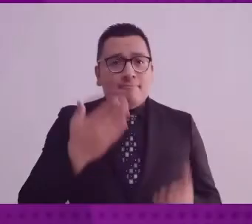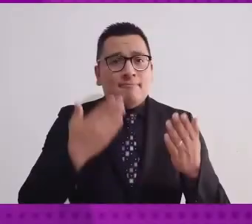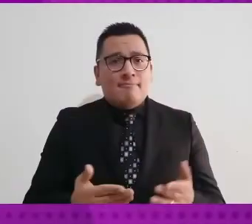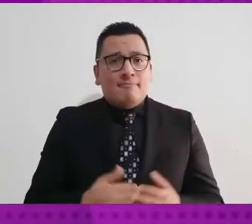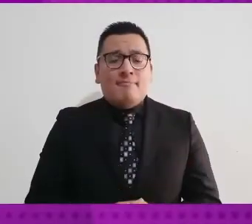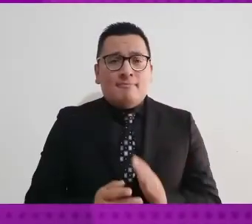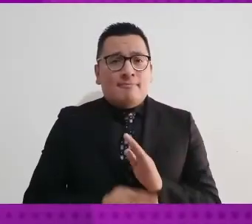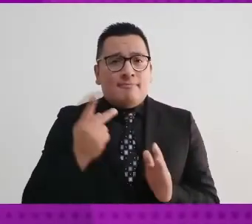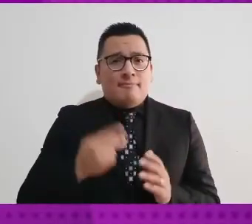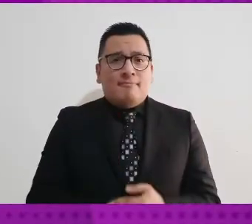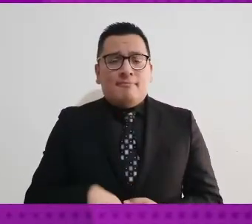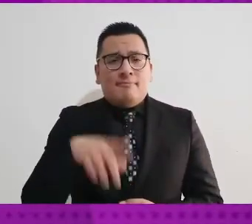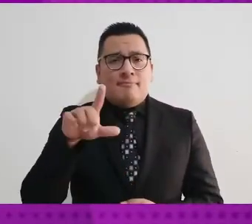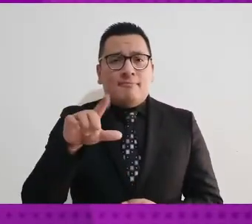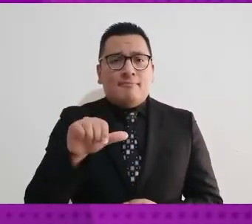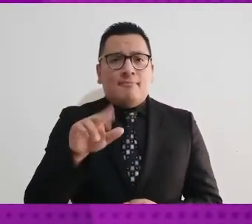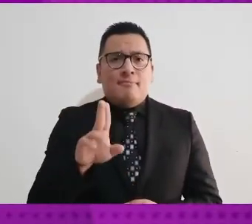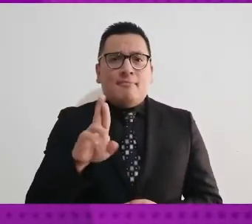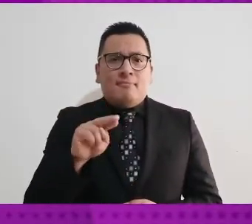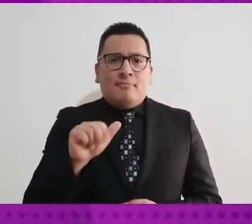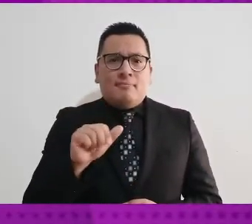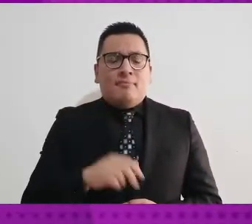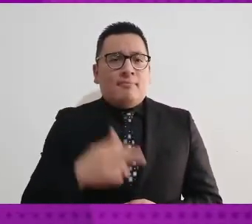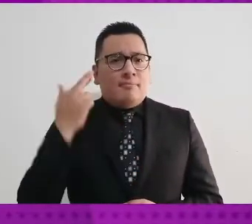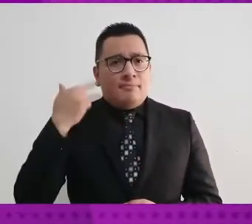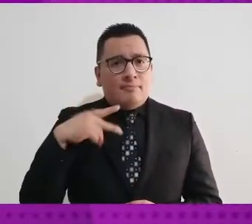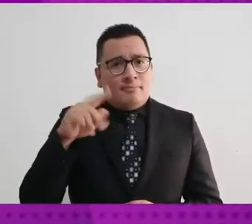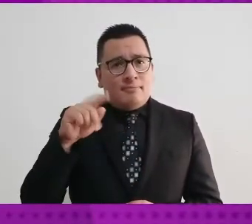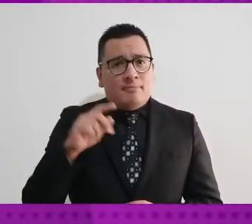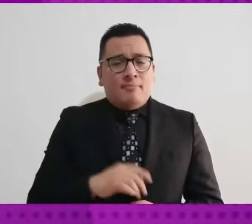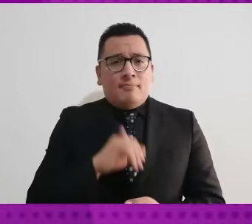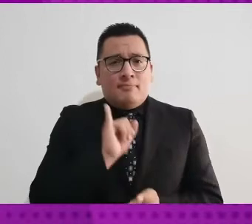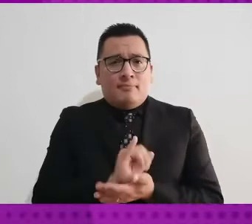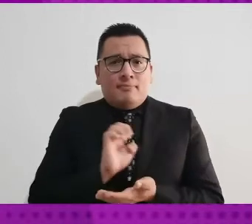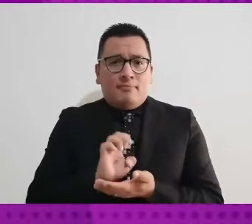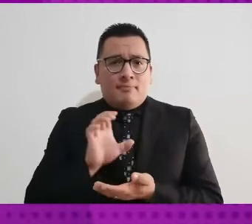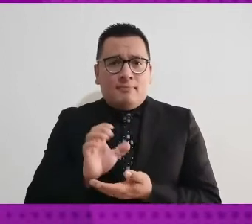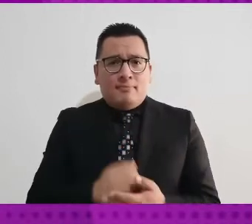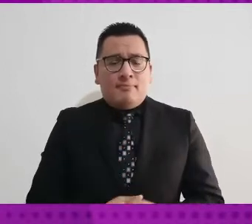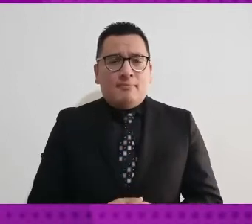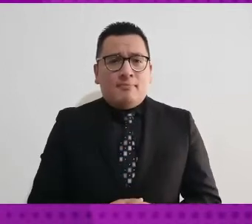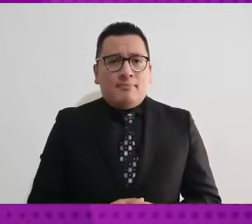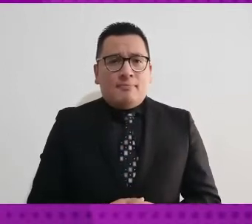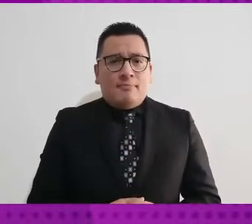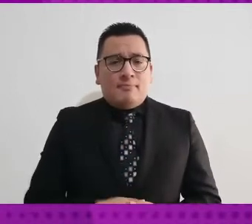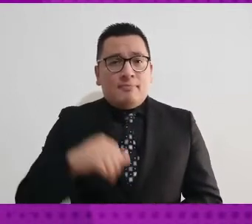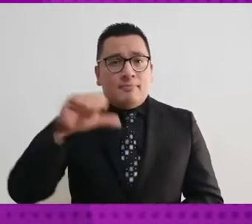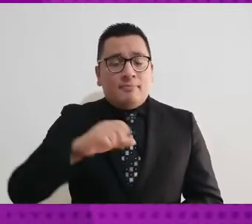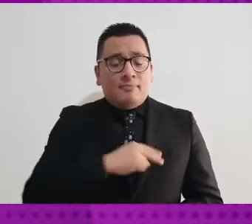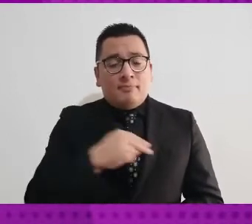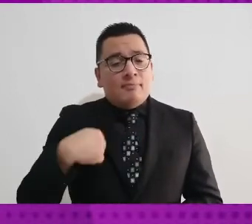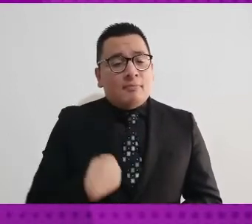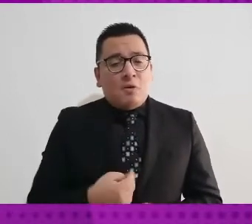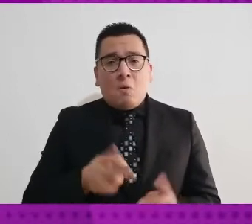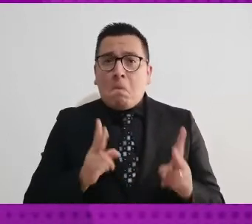Bienvenidos, bienvenidas de nueva cuenta a La Urna, el programa de radio y televisión del Instituto Electoral de Coahuila. El día de hoy